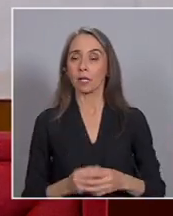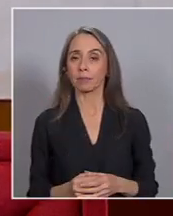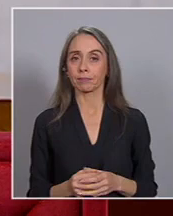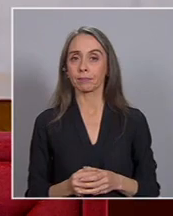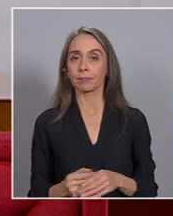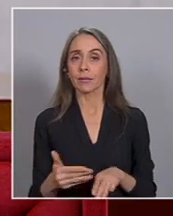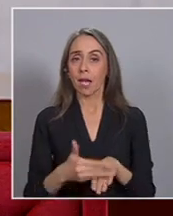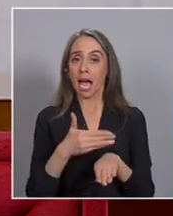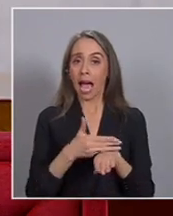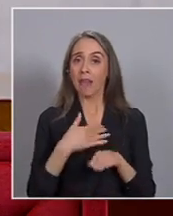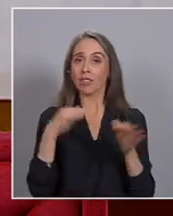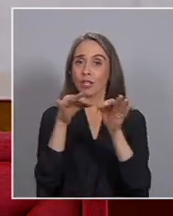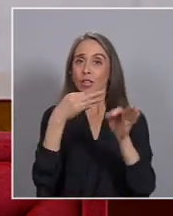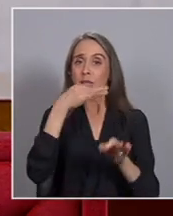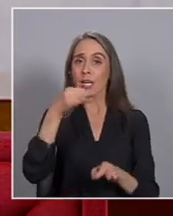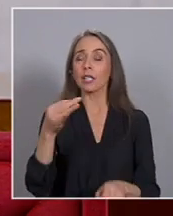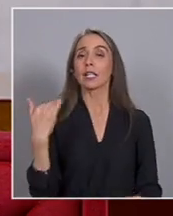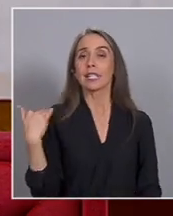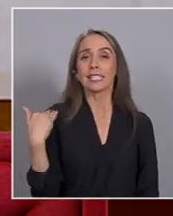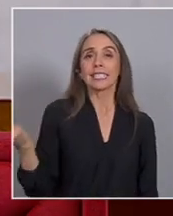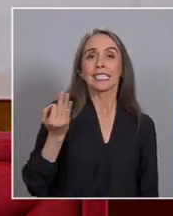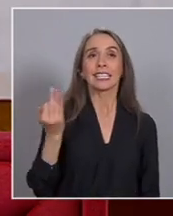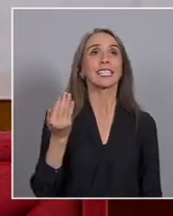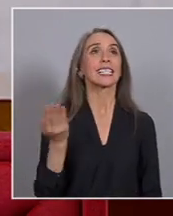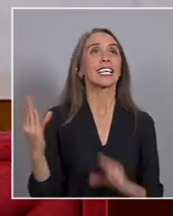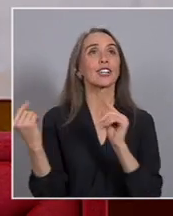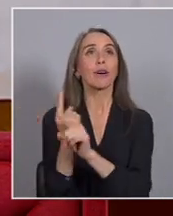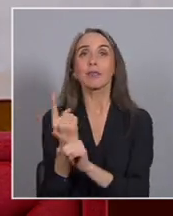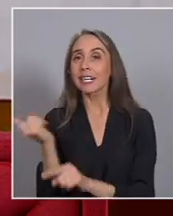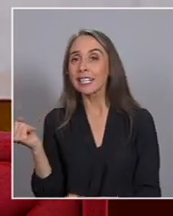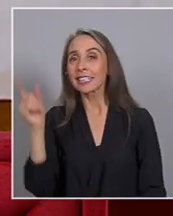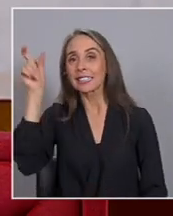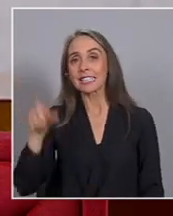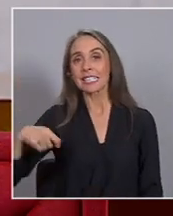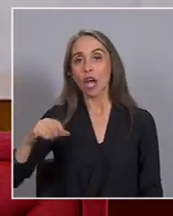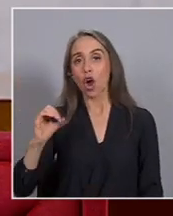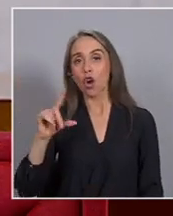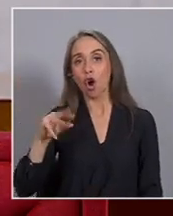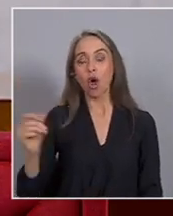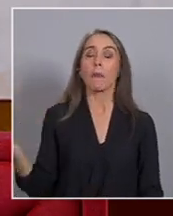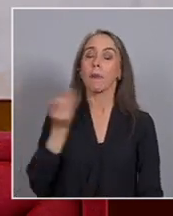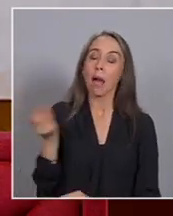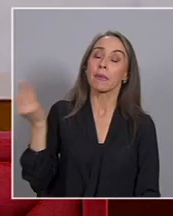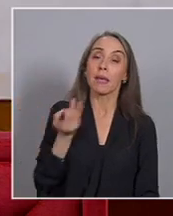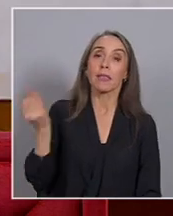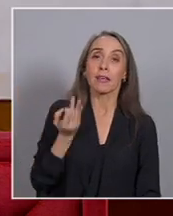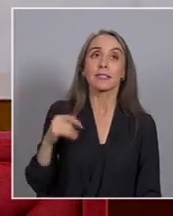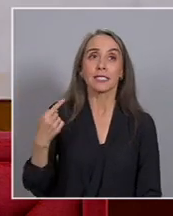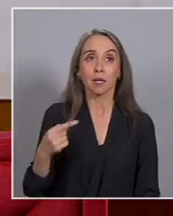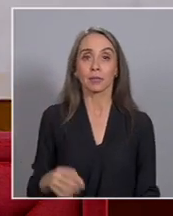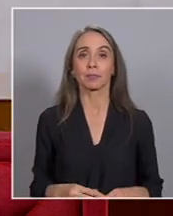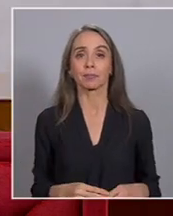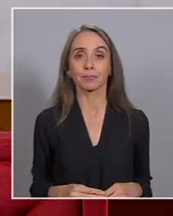lo decía antes y algo que me plantea permanentemente en nuestras conversaciones el senador Coloma.